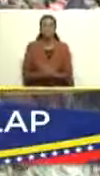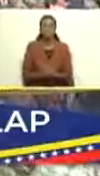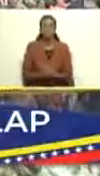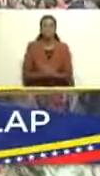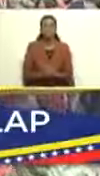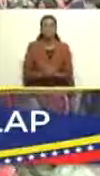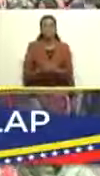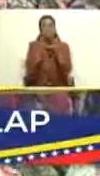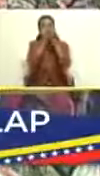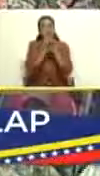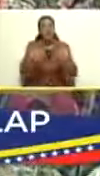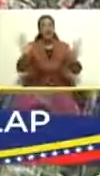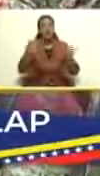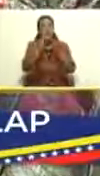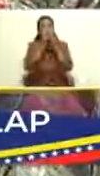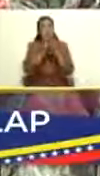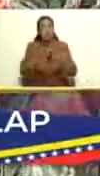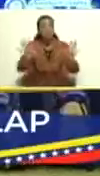Échenle la bendición, padrino.